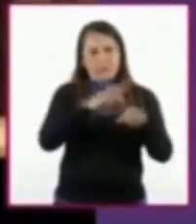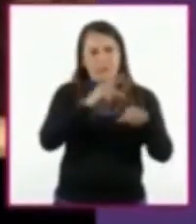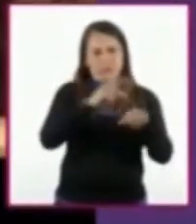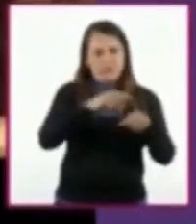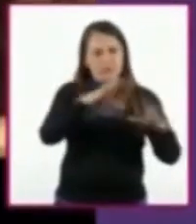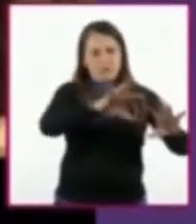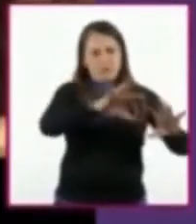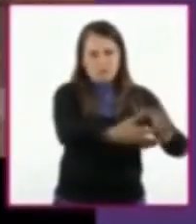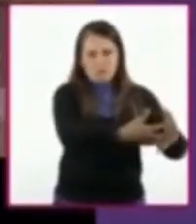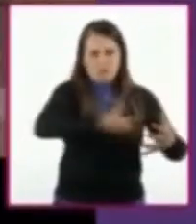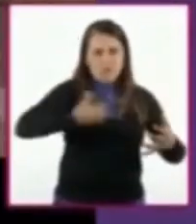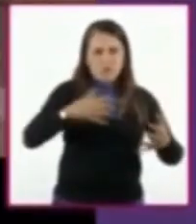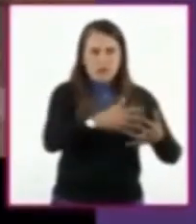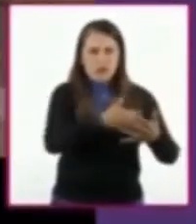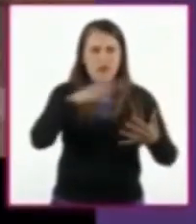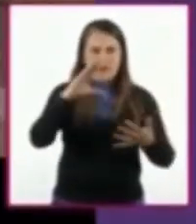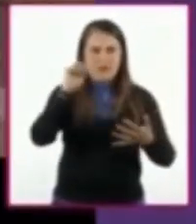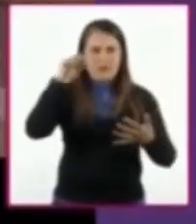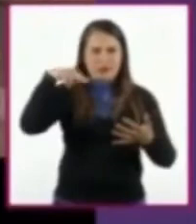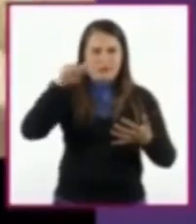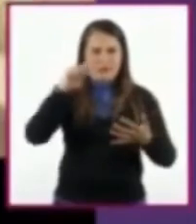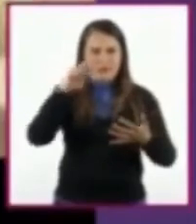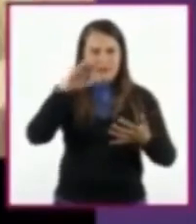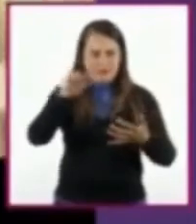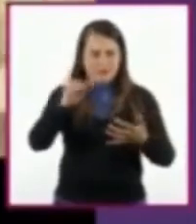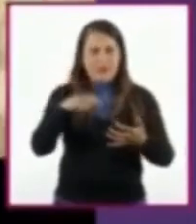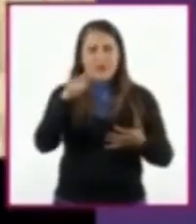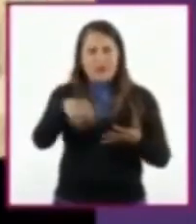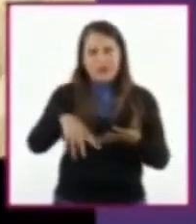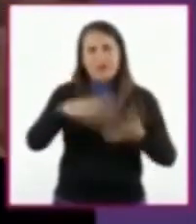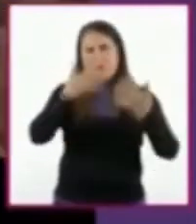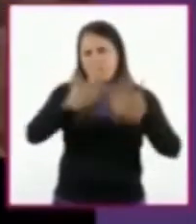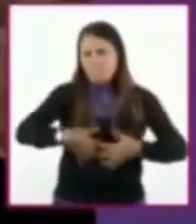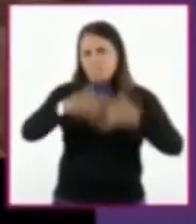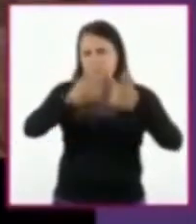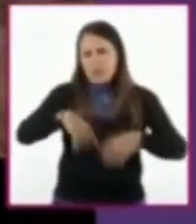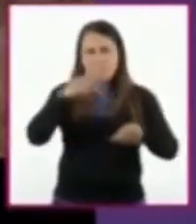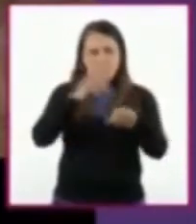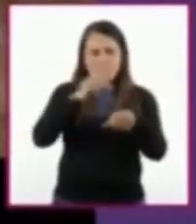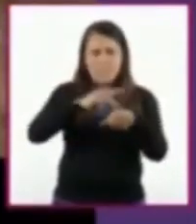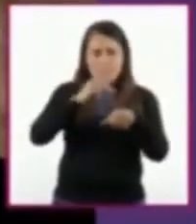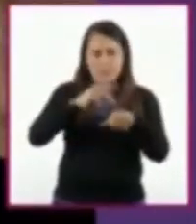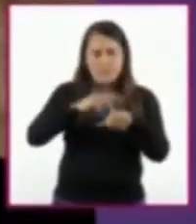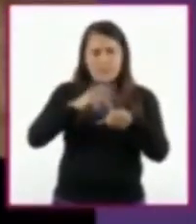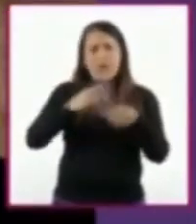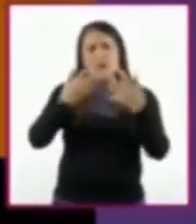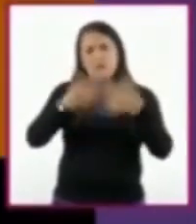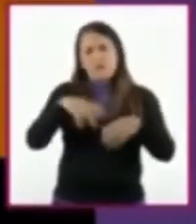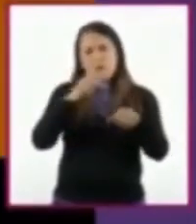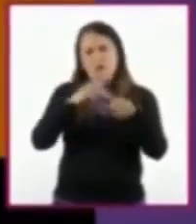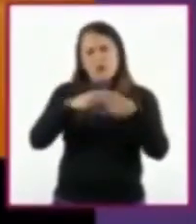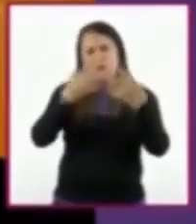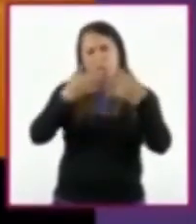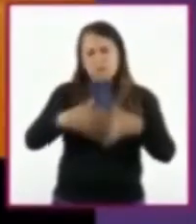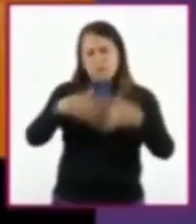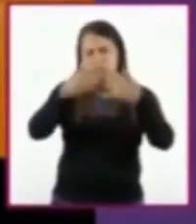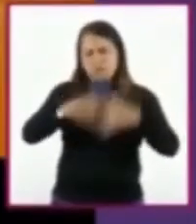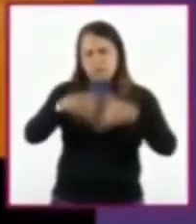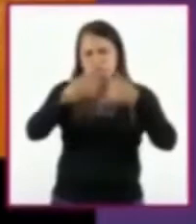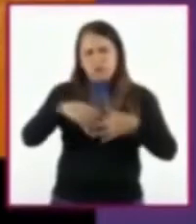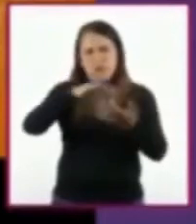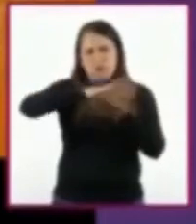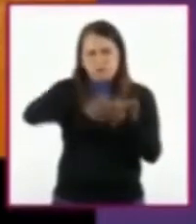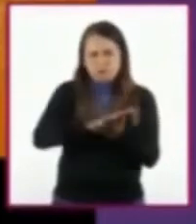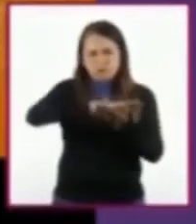canteras. En la planta de elaboración de cemento se trituran las rocas para reducir su tamaño. La